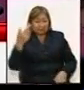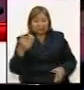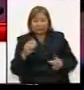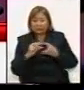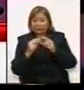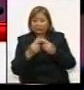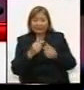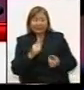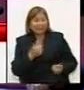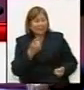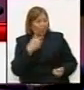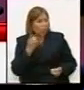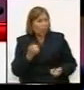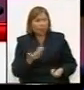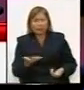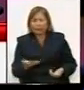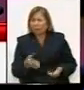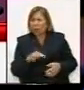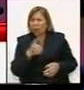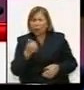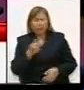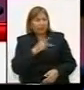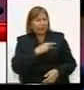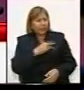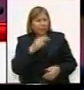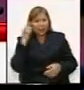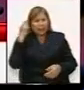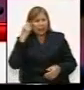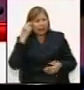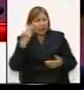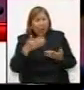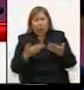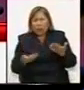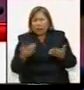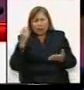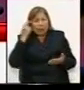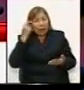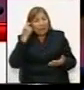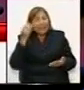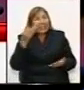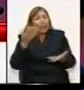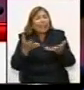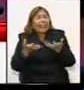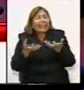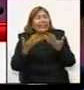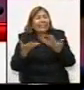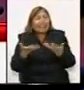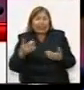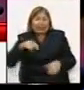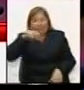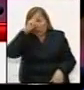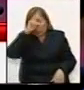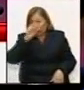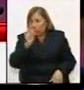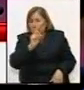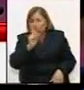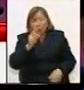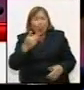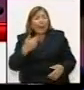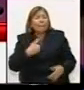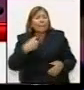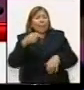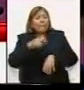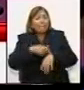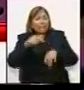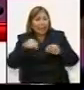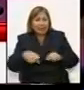va a ser otra. Otras fuerzas políticas van a estar ahí. Tenemos que pensar en lo que le conviene al país y no en la coyuntura del